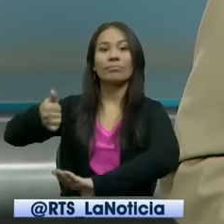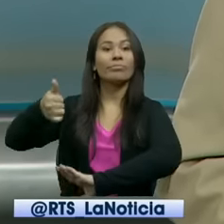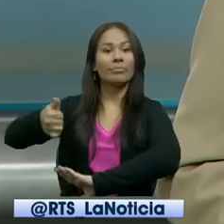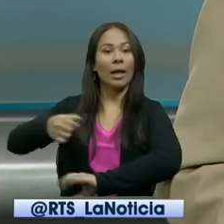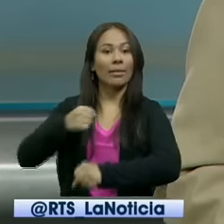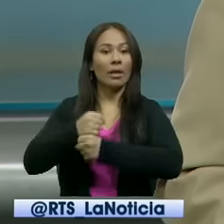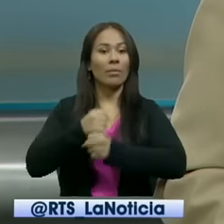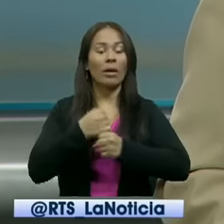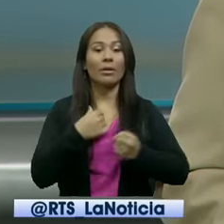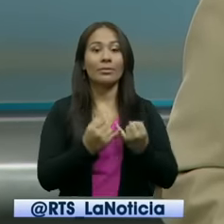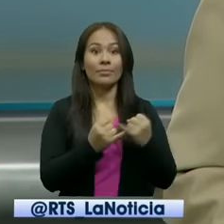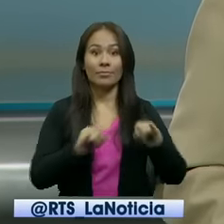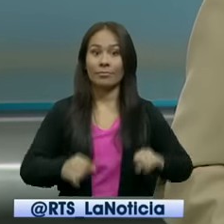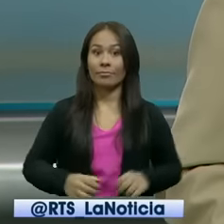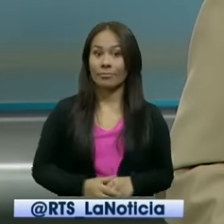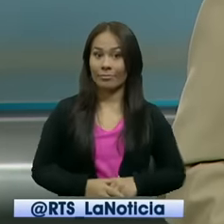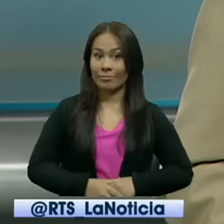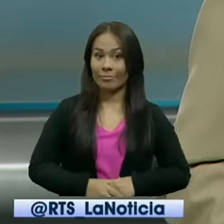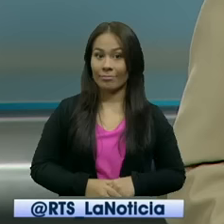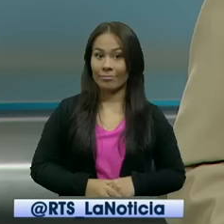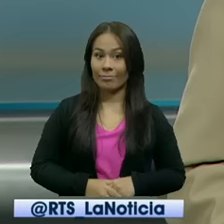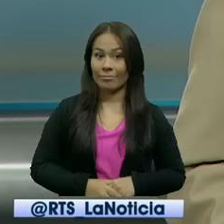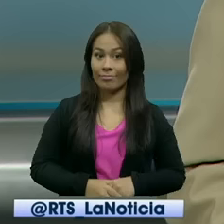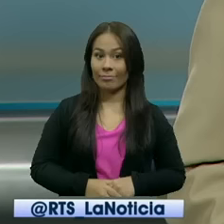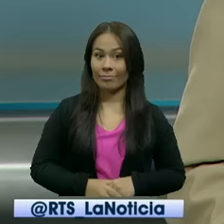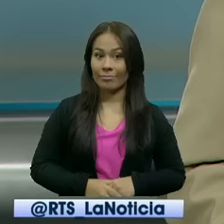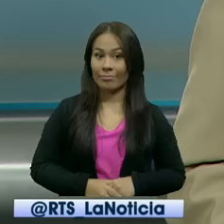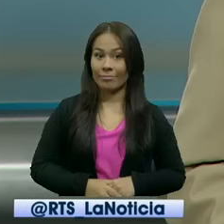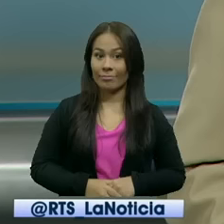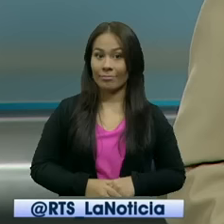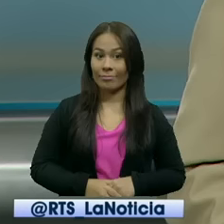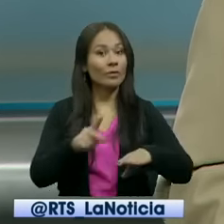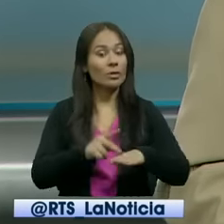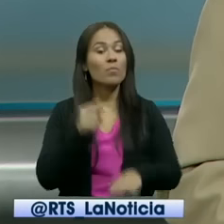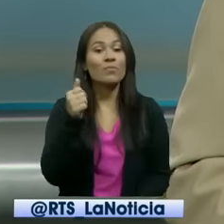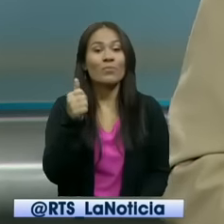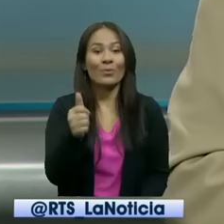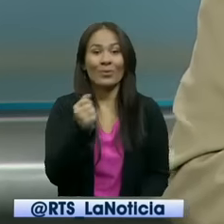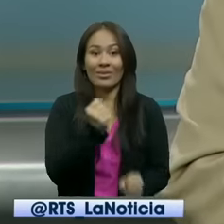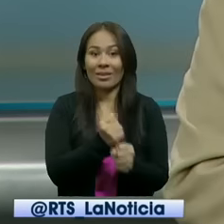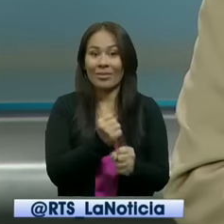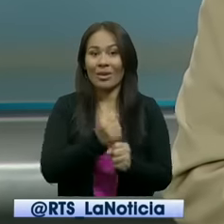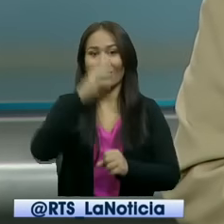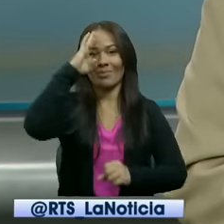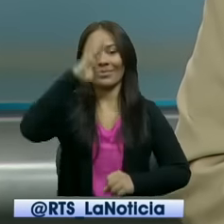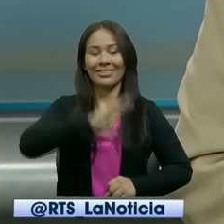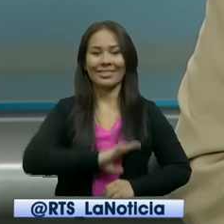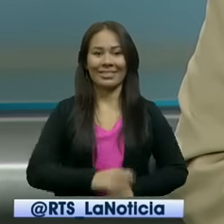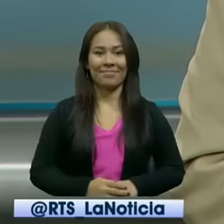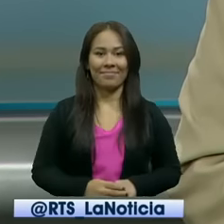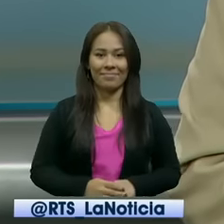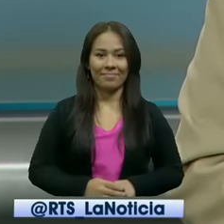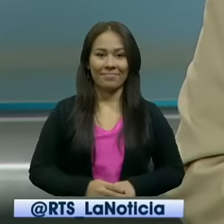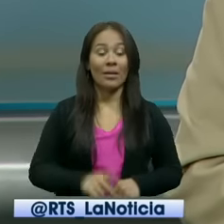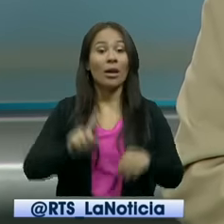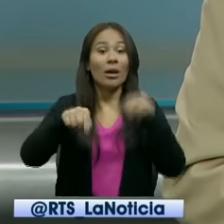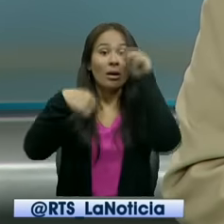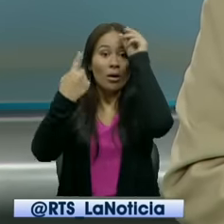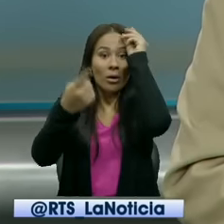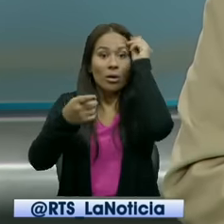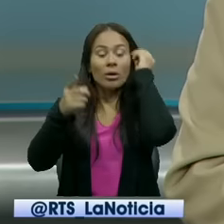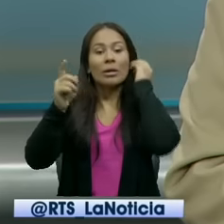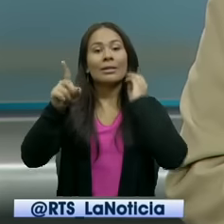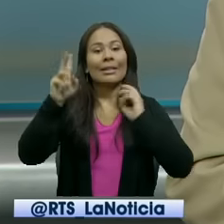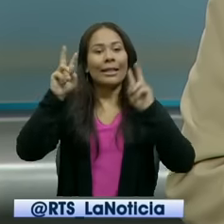Departamento de Investigación e Inteligencia y trabajando profesionalmente. Buen trabajo policial. En otro tema, un trabajador